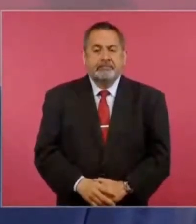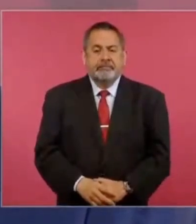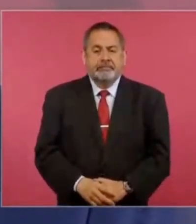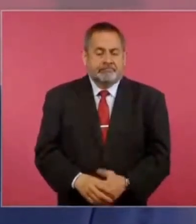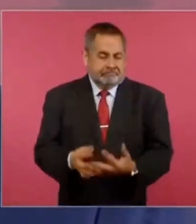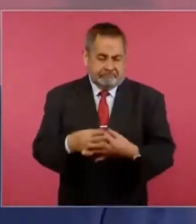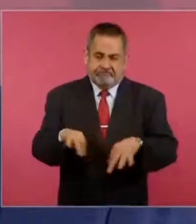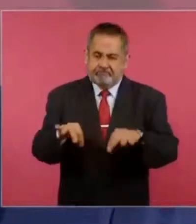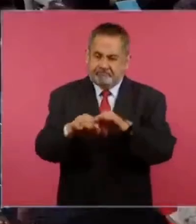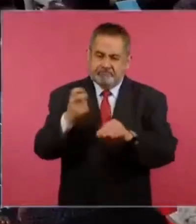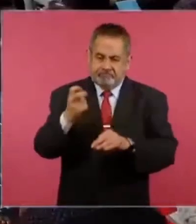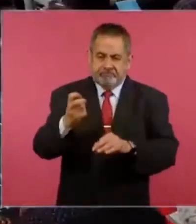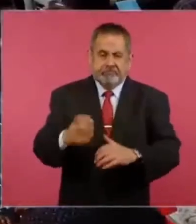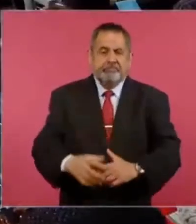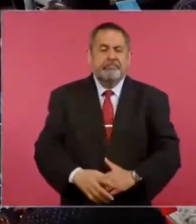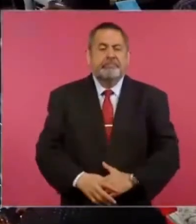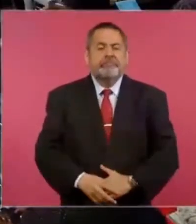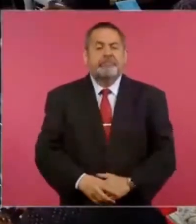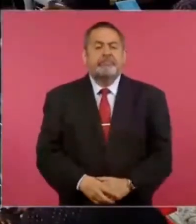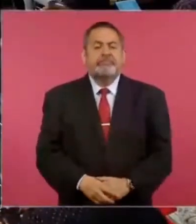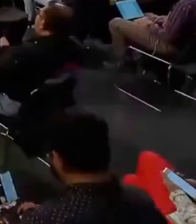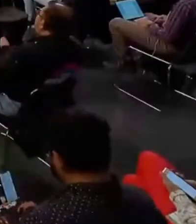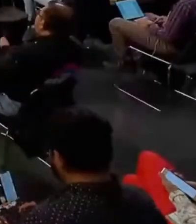Muy importante. Entonces,